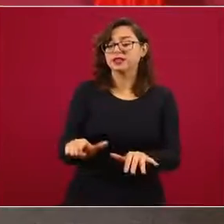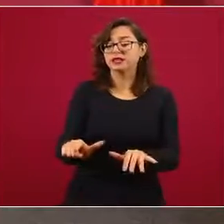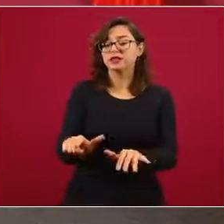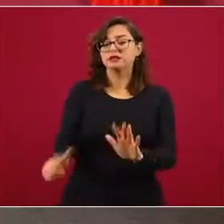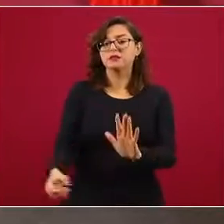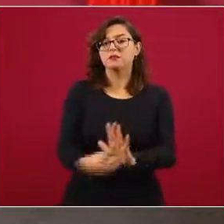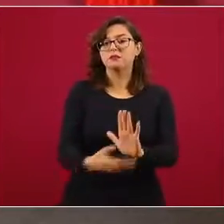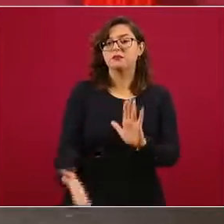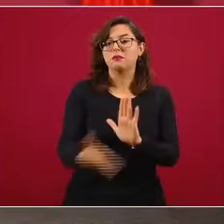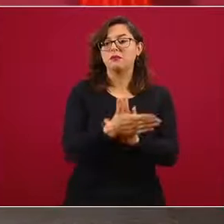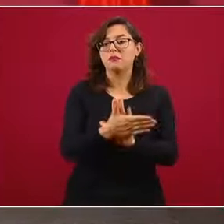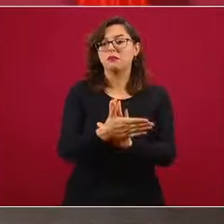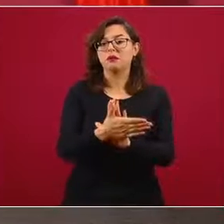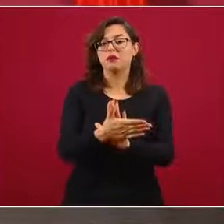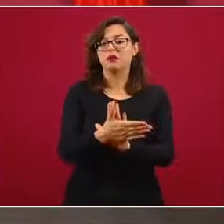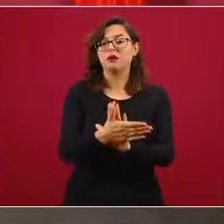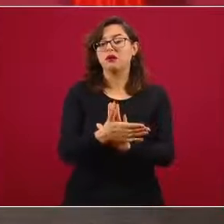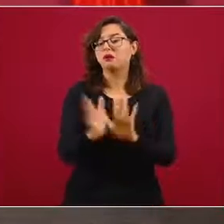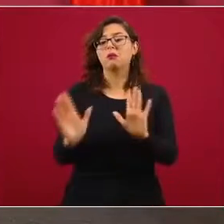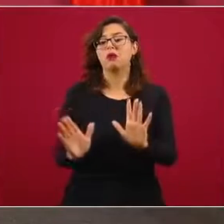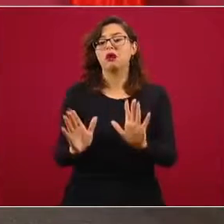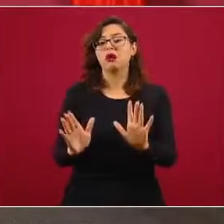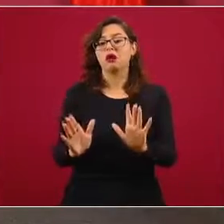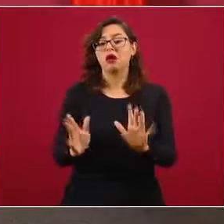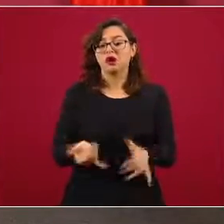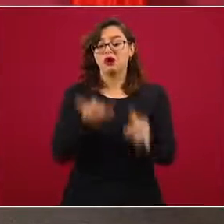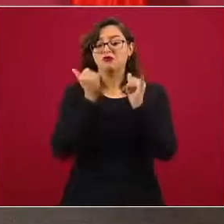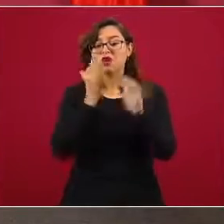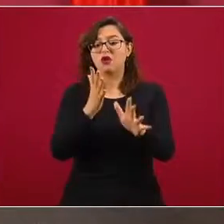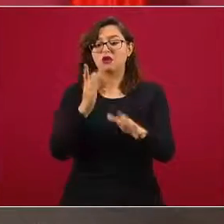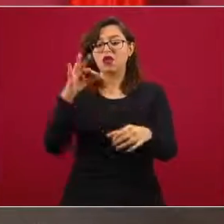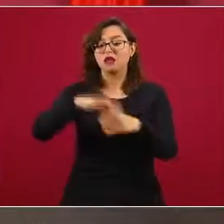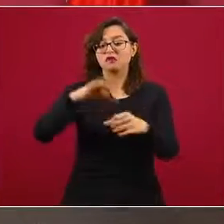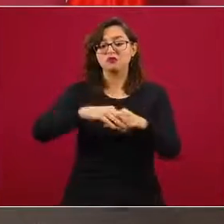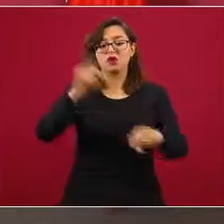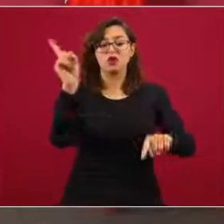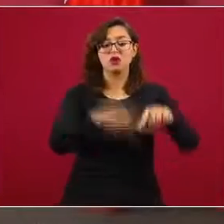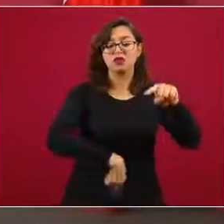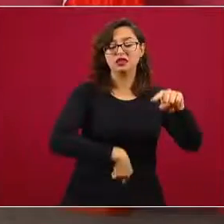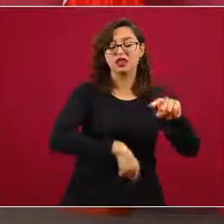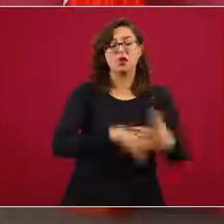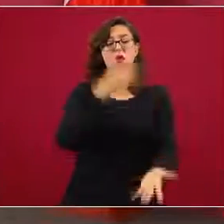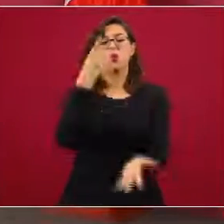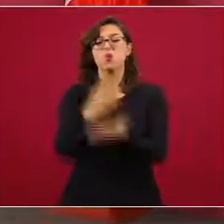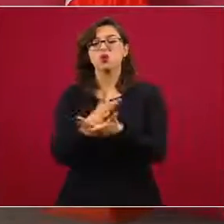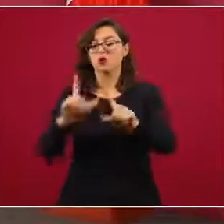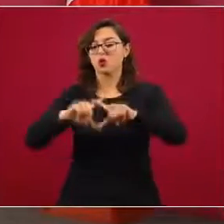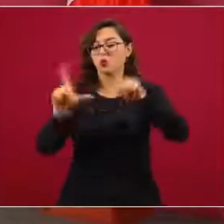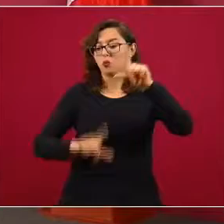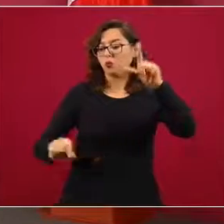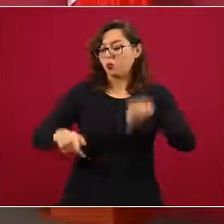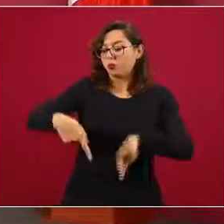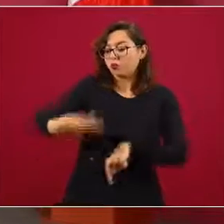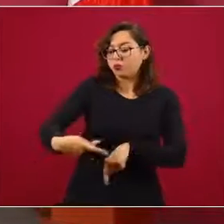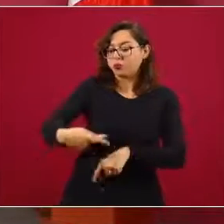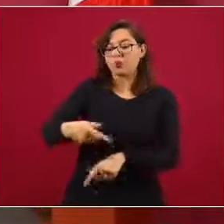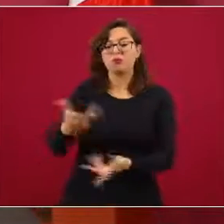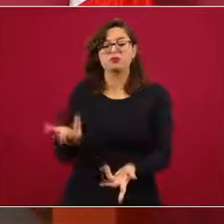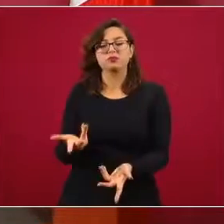patria. Y así está hasta ahora. Así está el 108 de la Constitución.